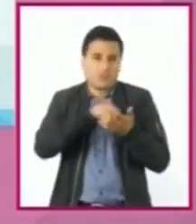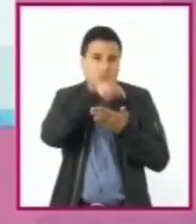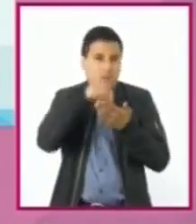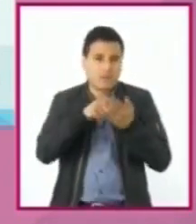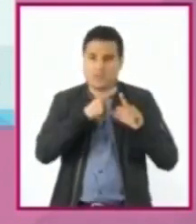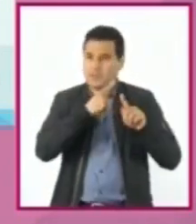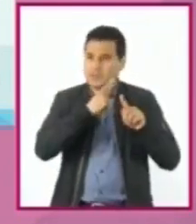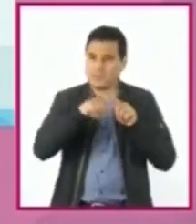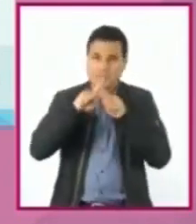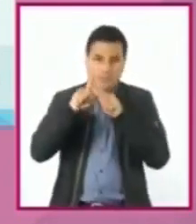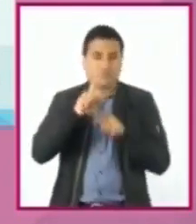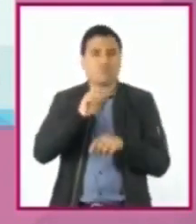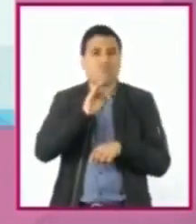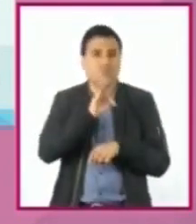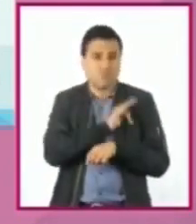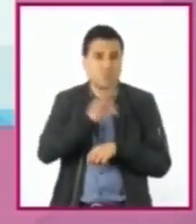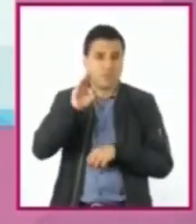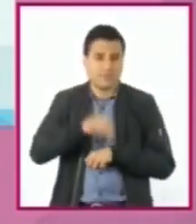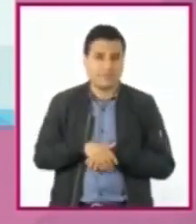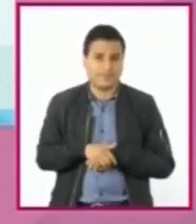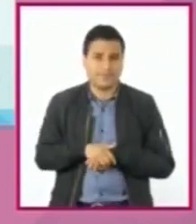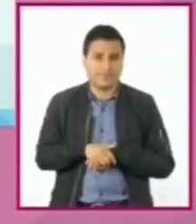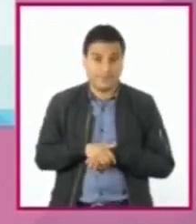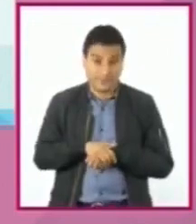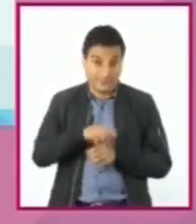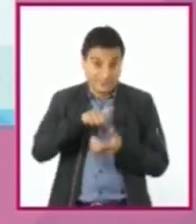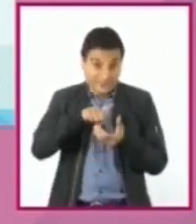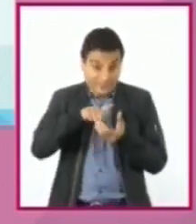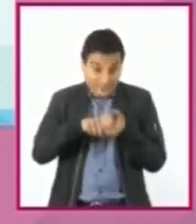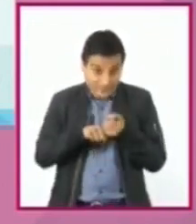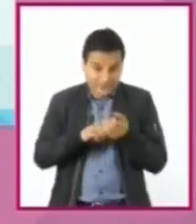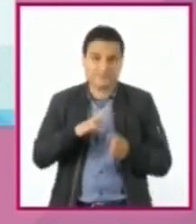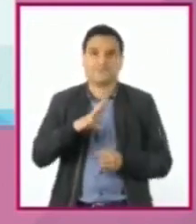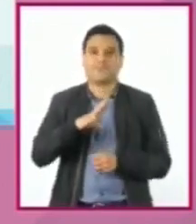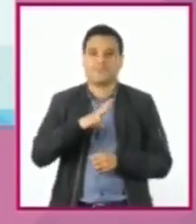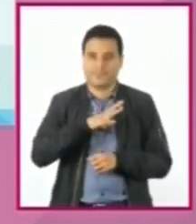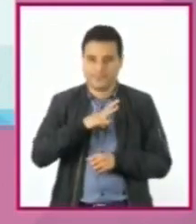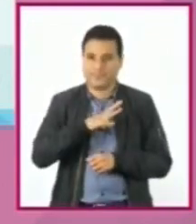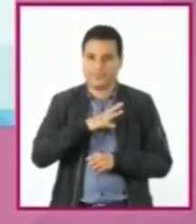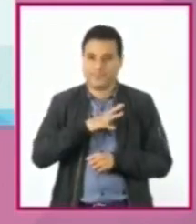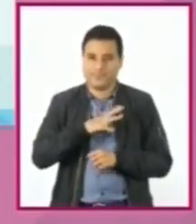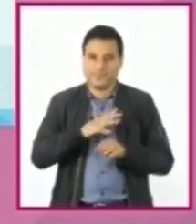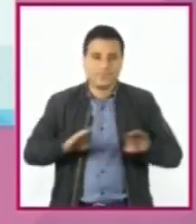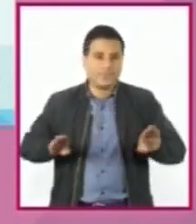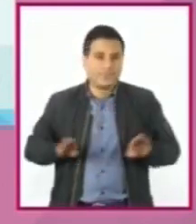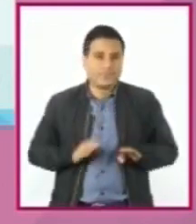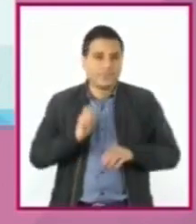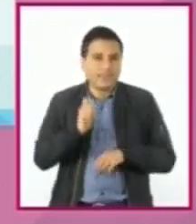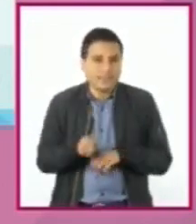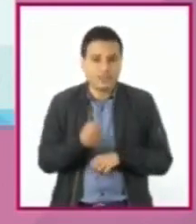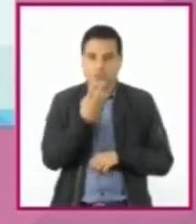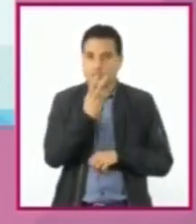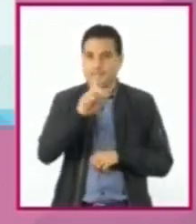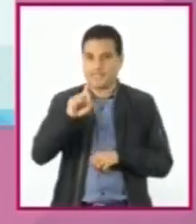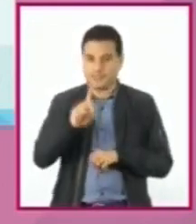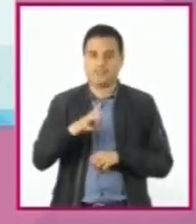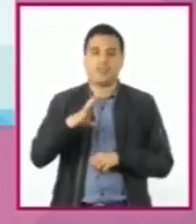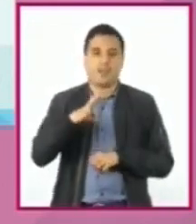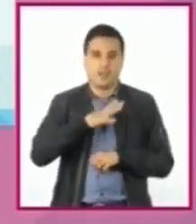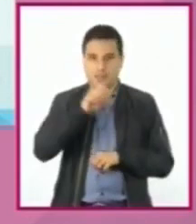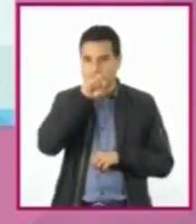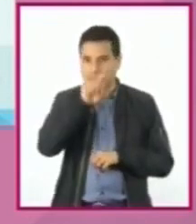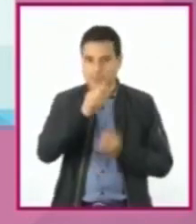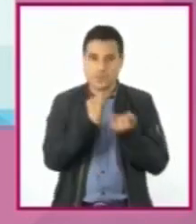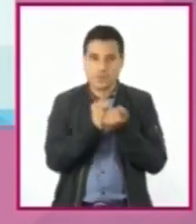podemos observar en ellas las dimensiones, que son bidimensionales, cuentan con coordenadas